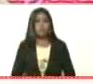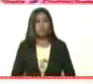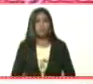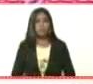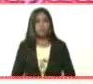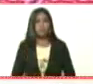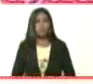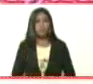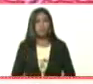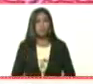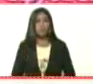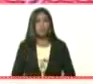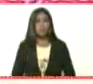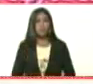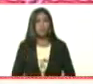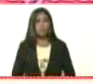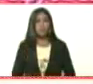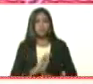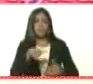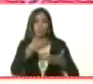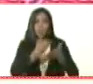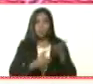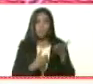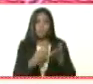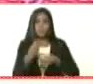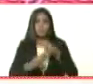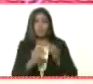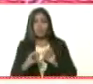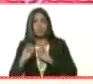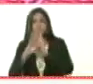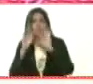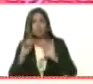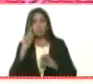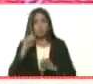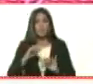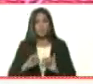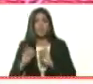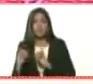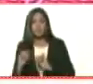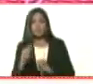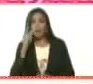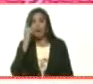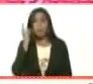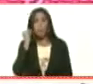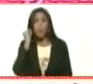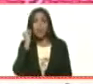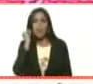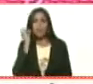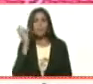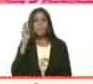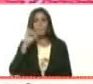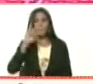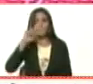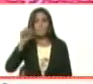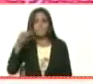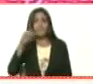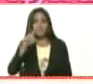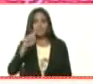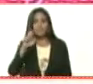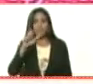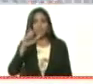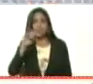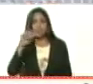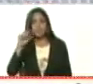de el documento preliminar que me están haciendo llegar a través de Migdelis Campos del